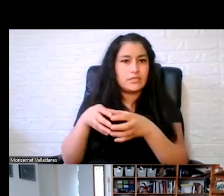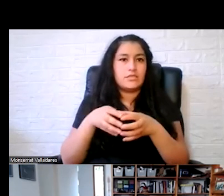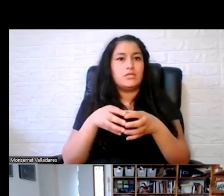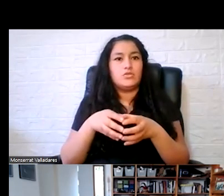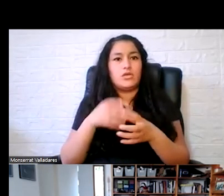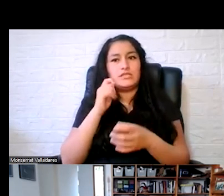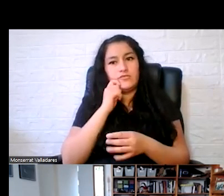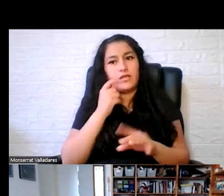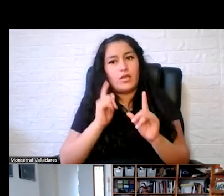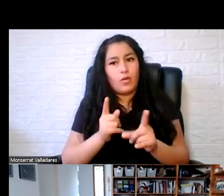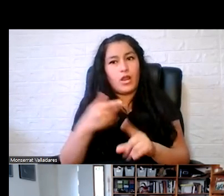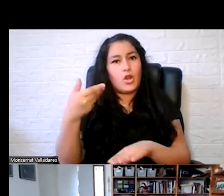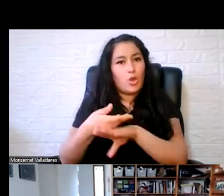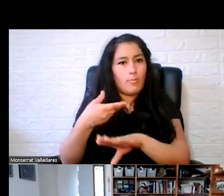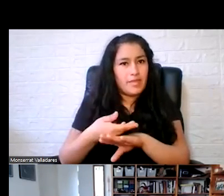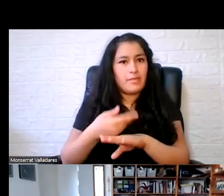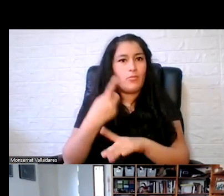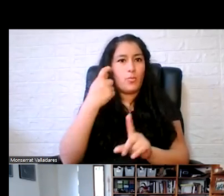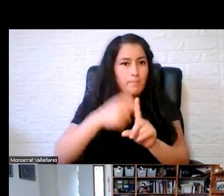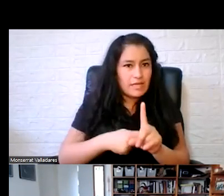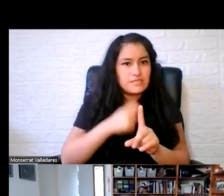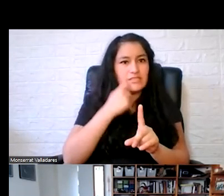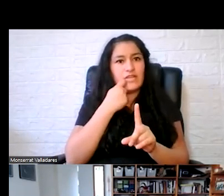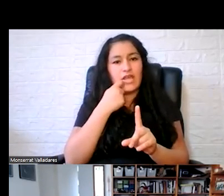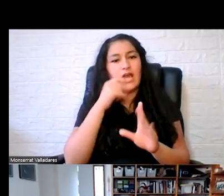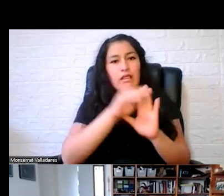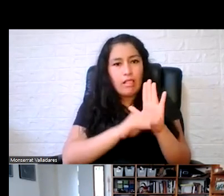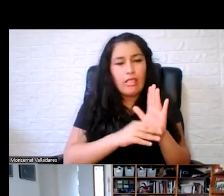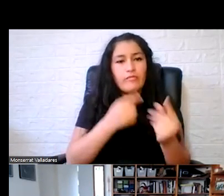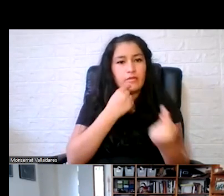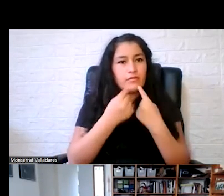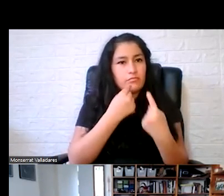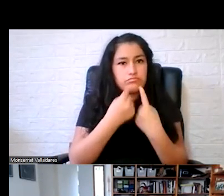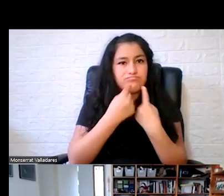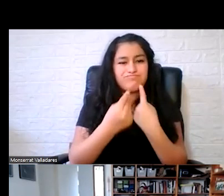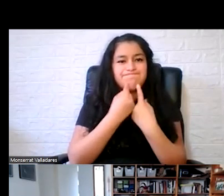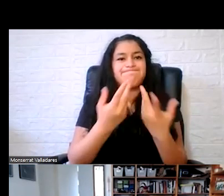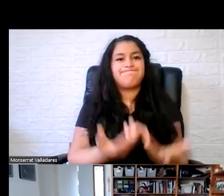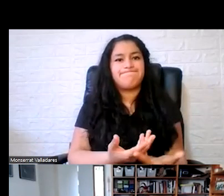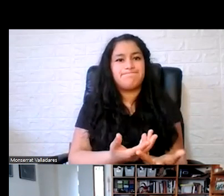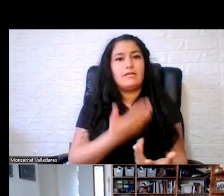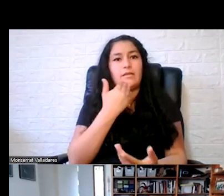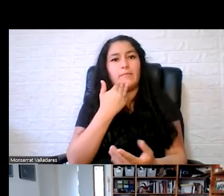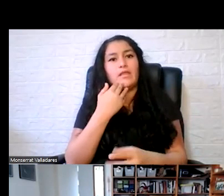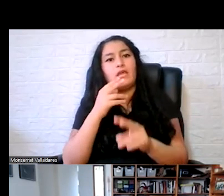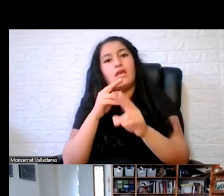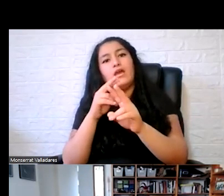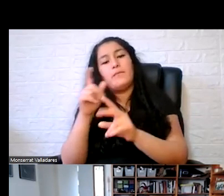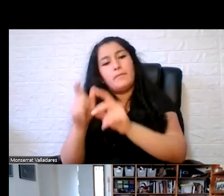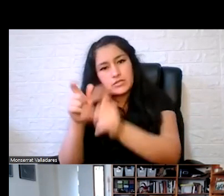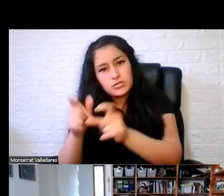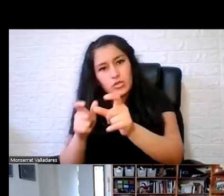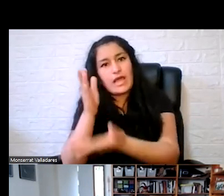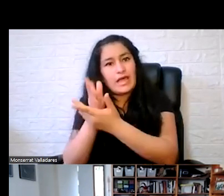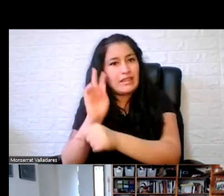que nos piden por mes una lista de entrevistas que dar y de actores académicos que no hemos visto, pero ni